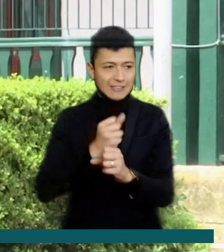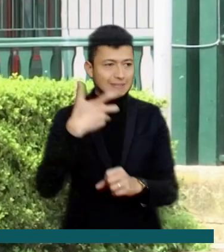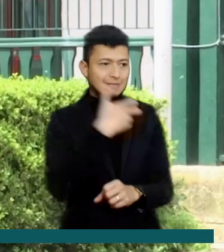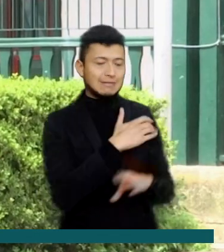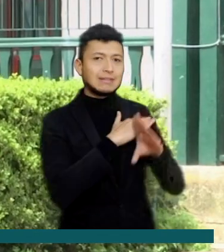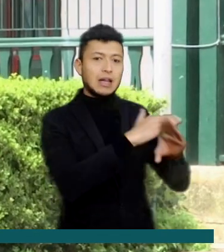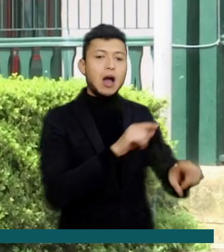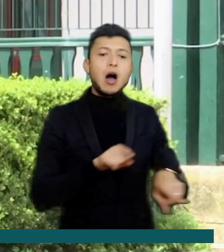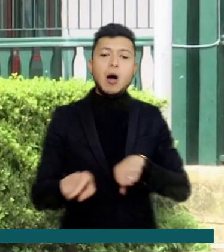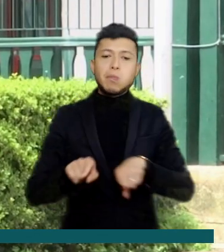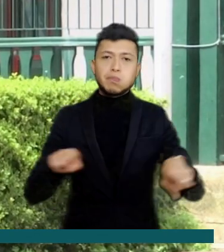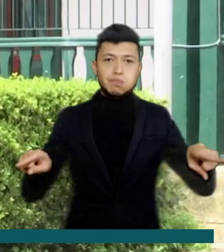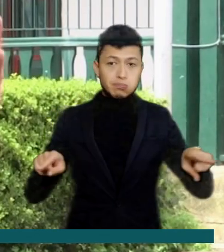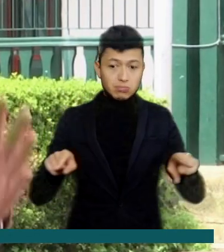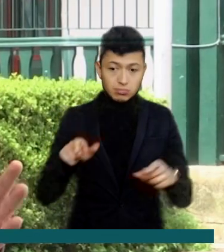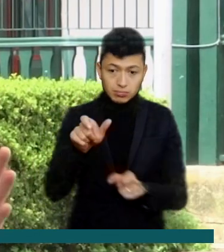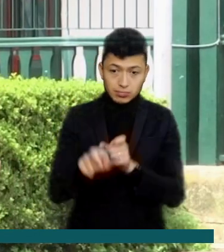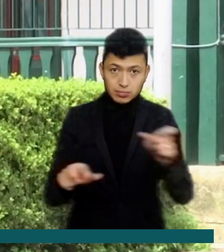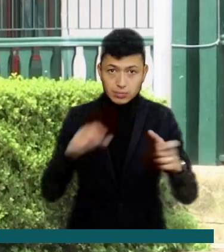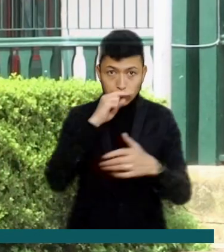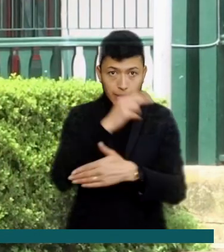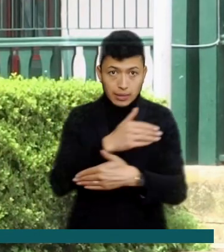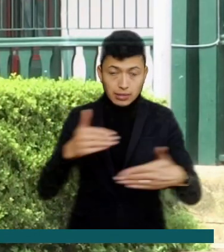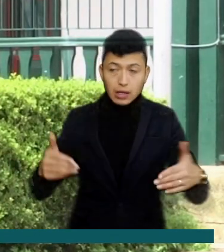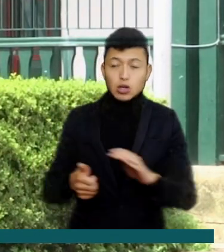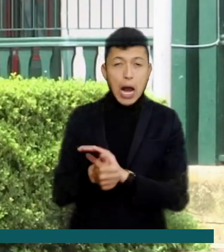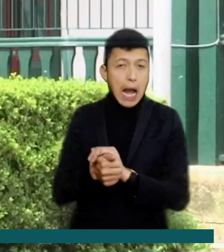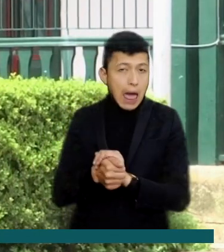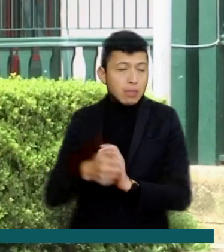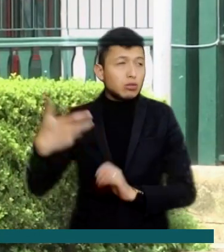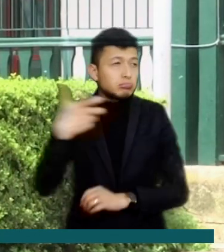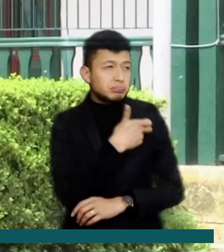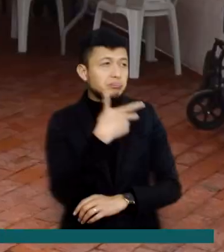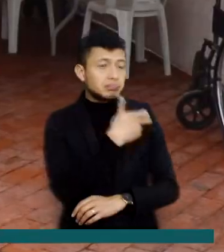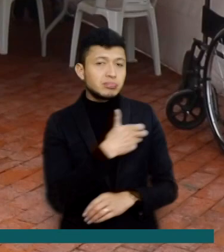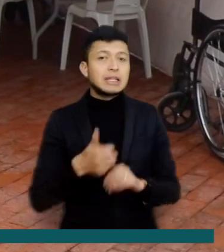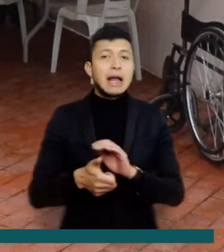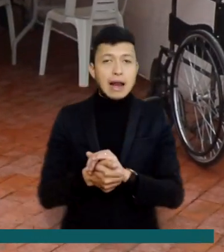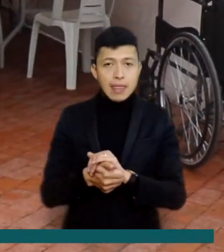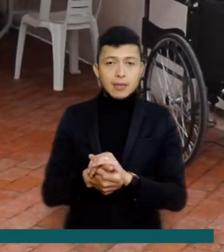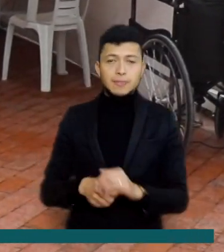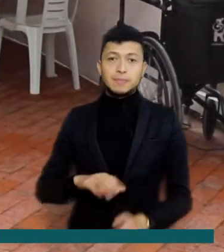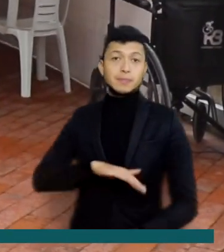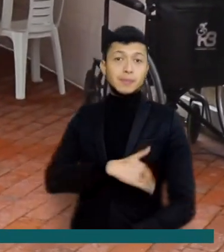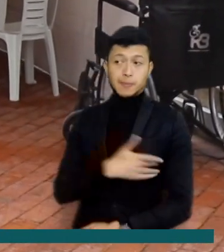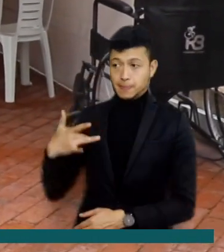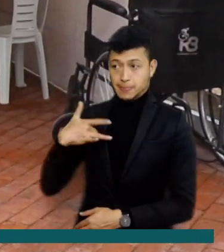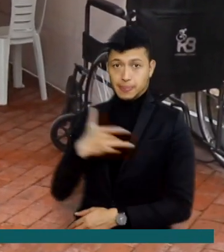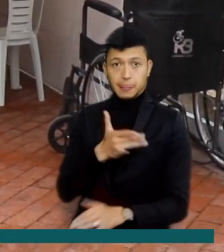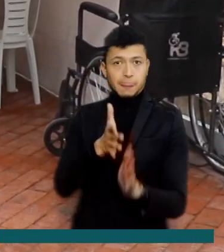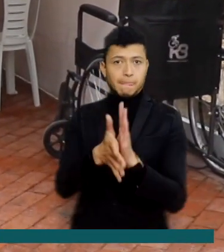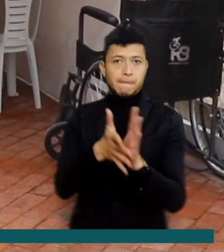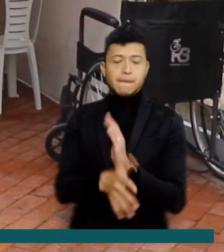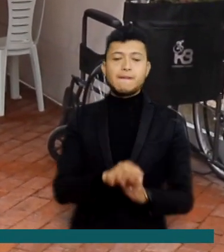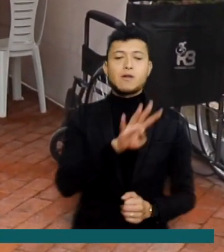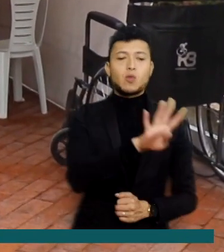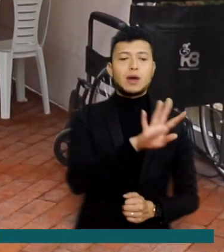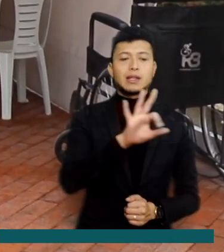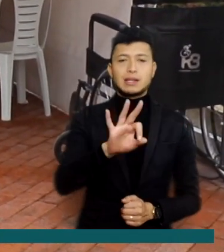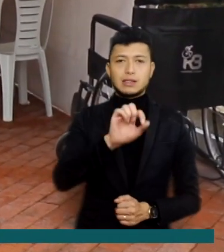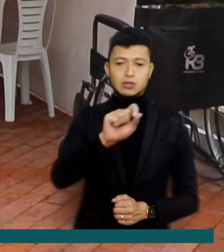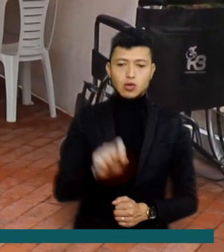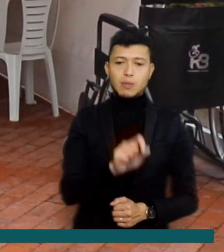edad, pues la tasa de inmunización a esta población avanza lentamente. De acuerdo al Ministerio de Salud, solo el